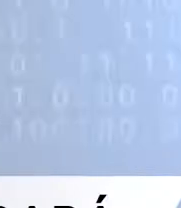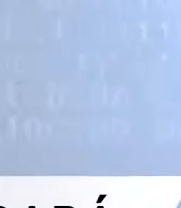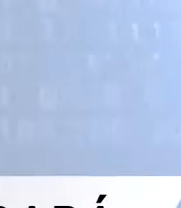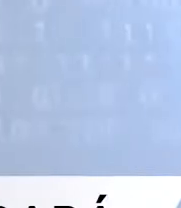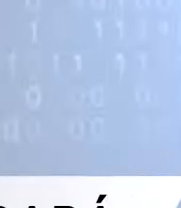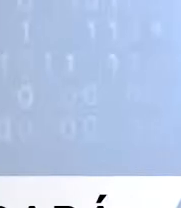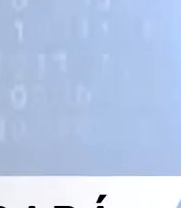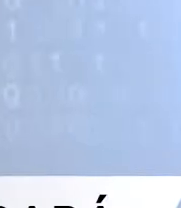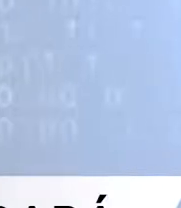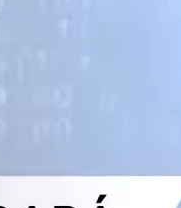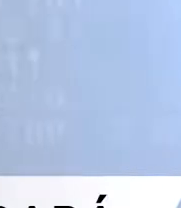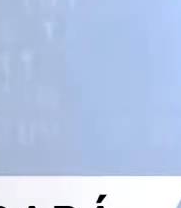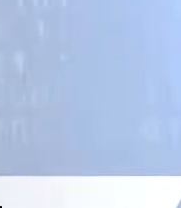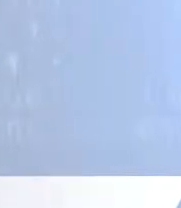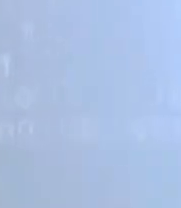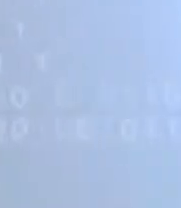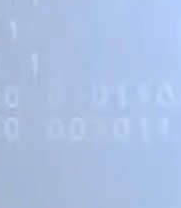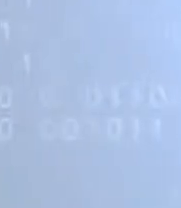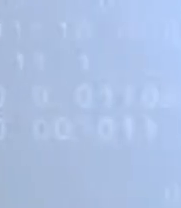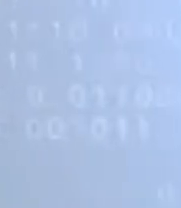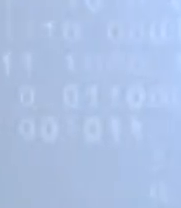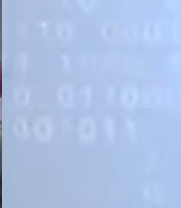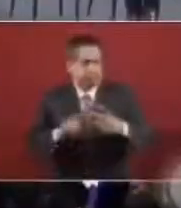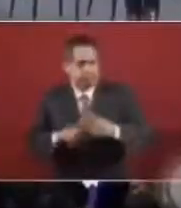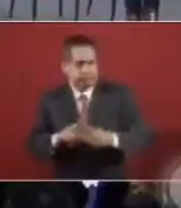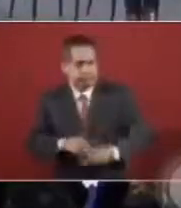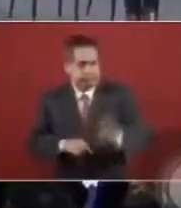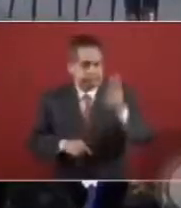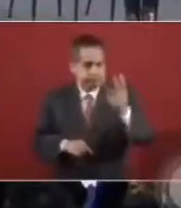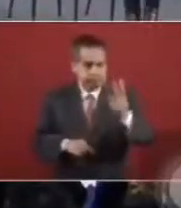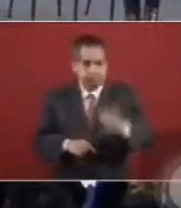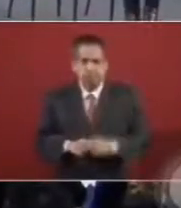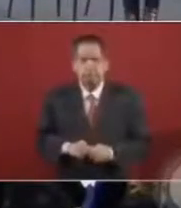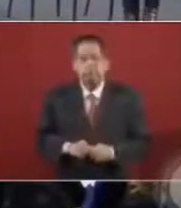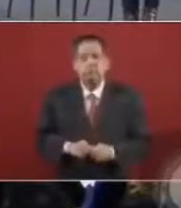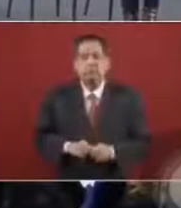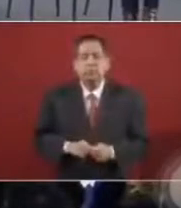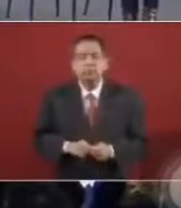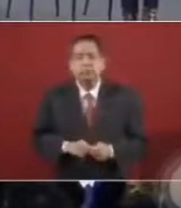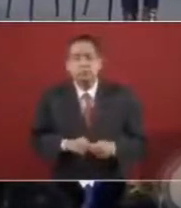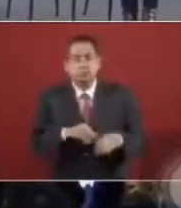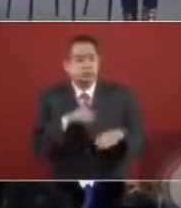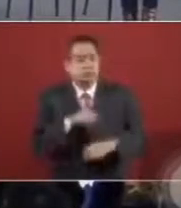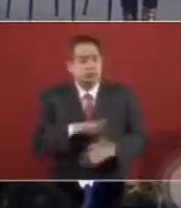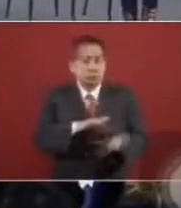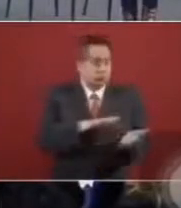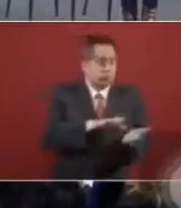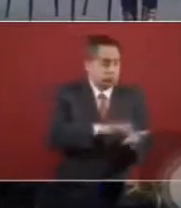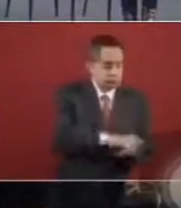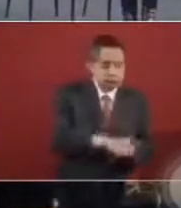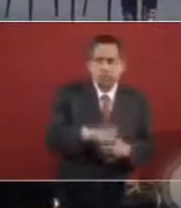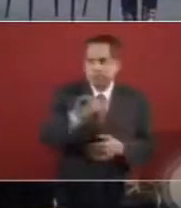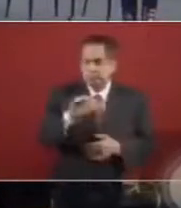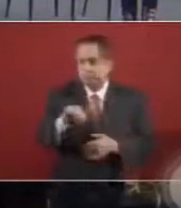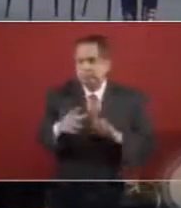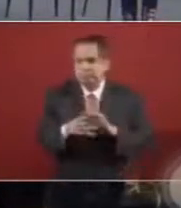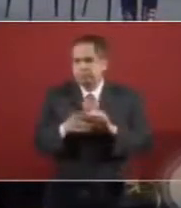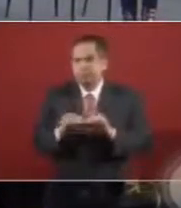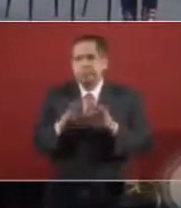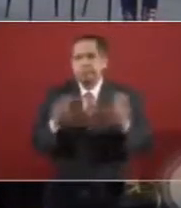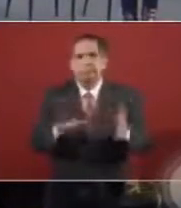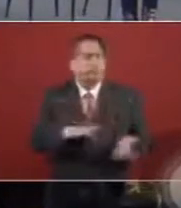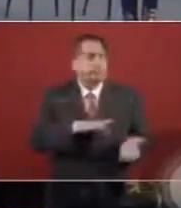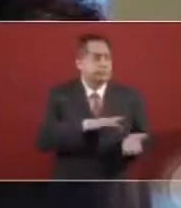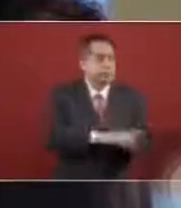por el gobierno federal. Lo que no van a recibir es dinero. Los recursos serán entregados de manera directa a los padres de